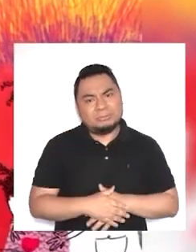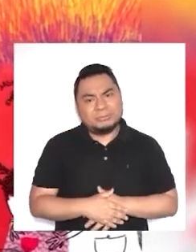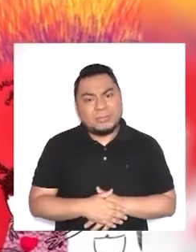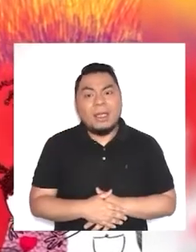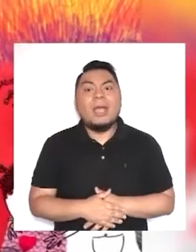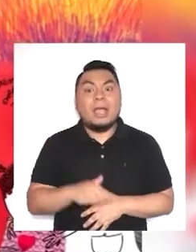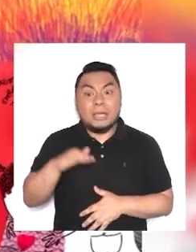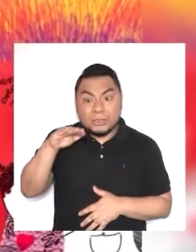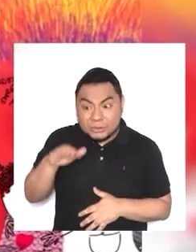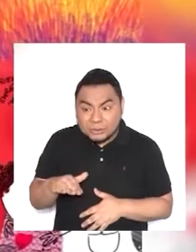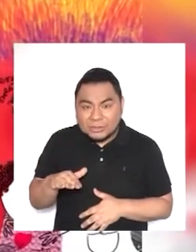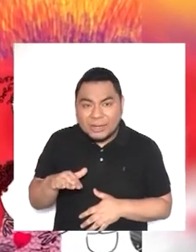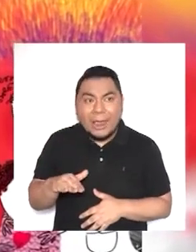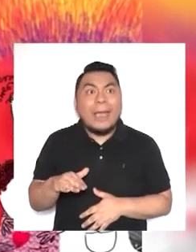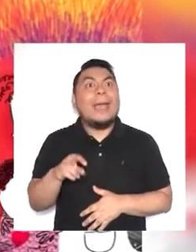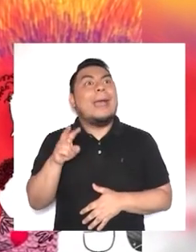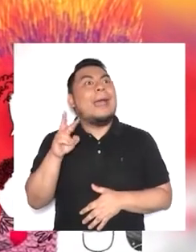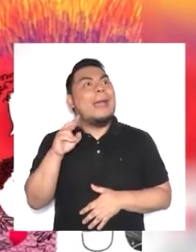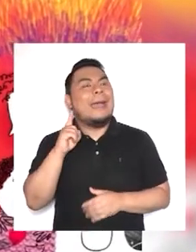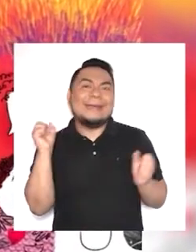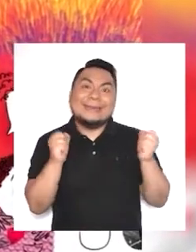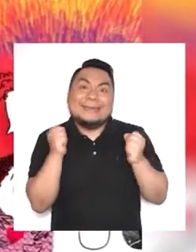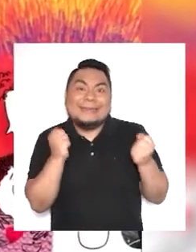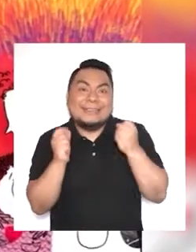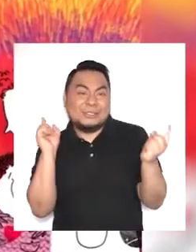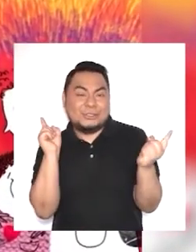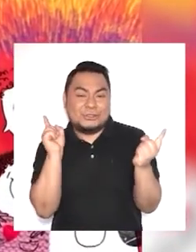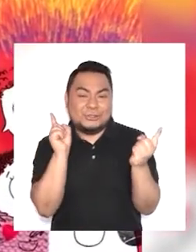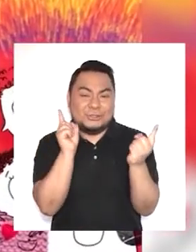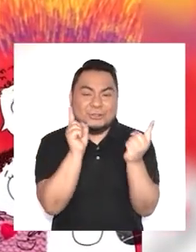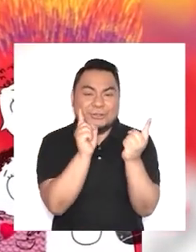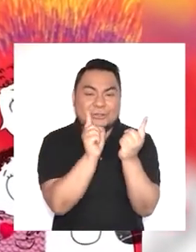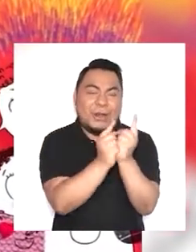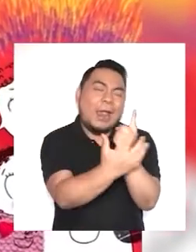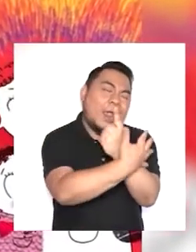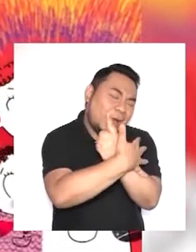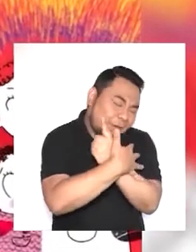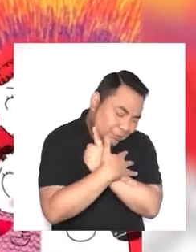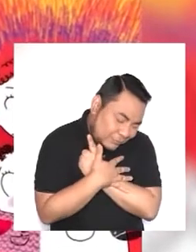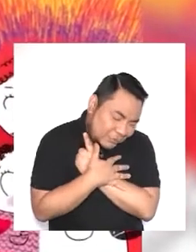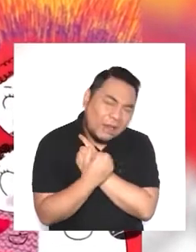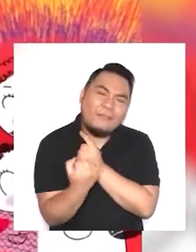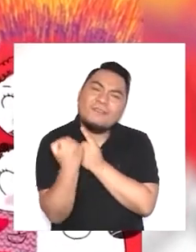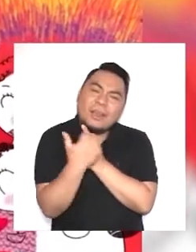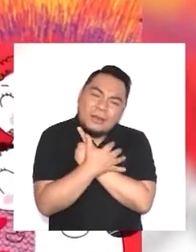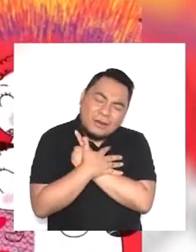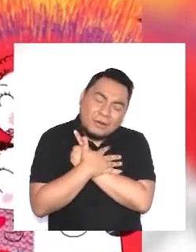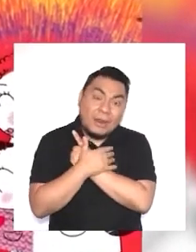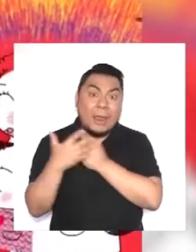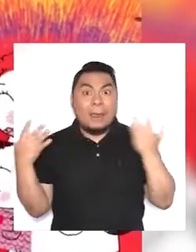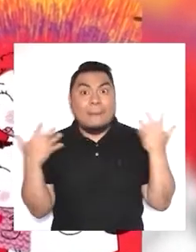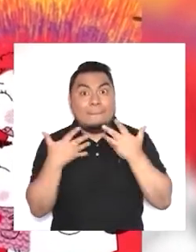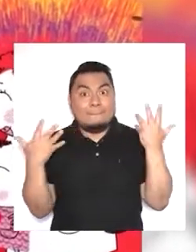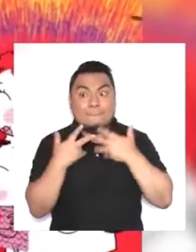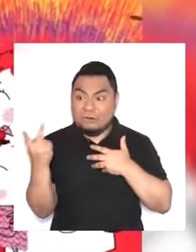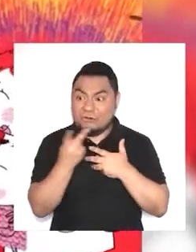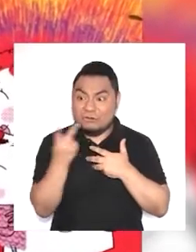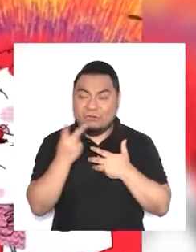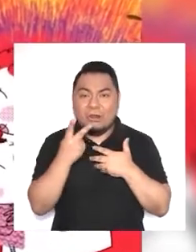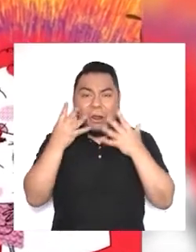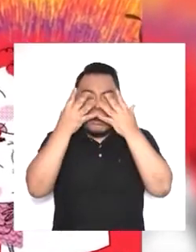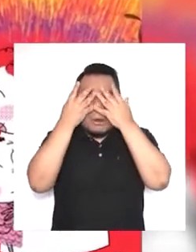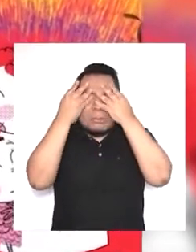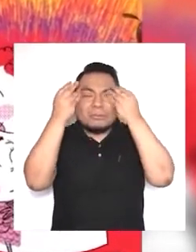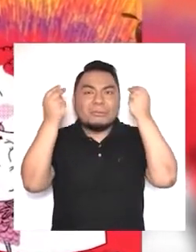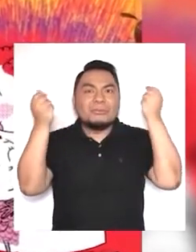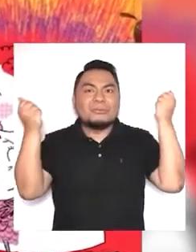Entonces la niña corrió a abrazar a su mamá y con la fuerza de ese abrazo, los miedos de las dos comenzaron a